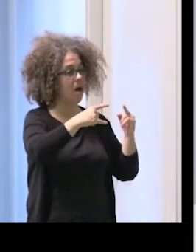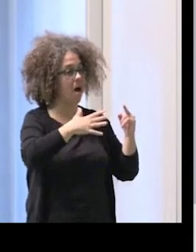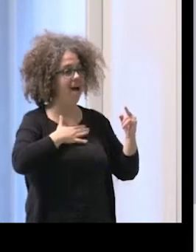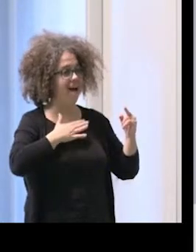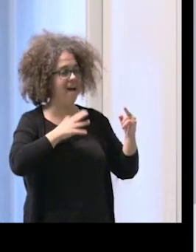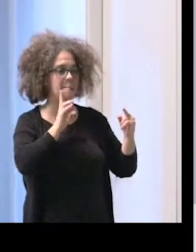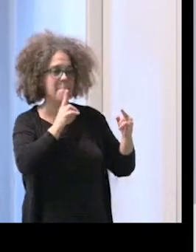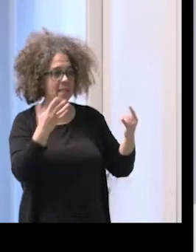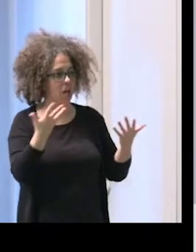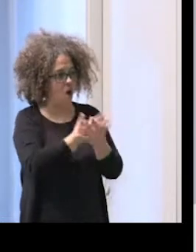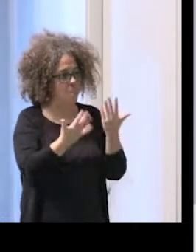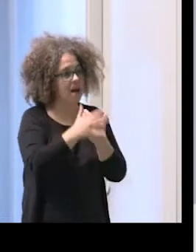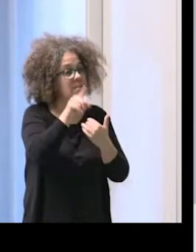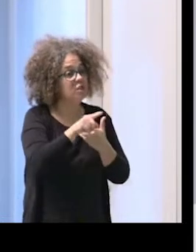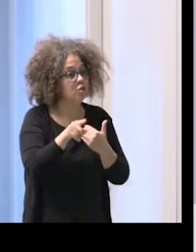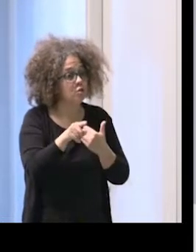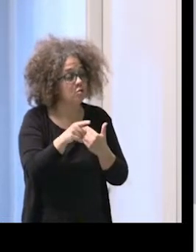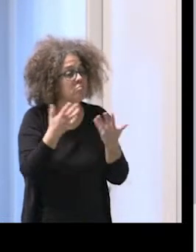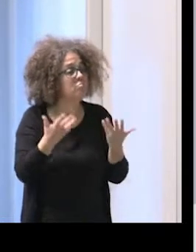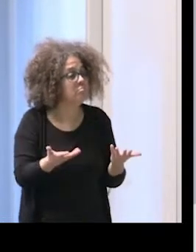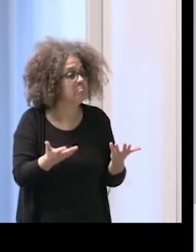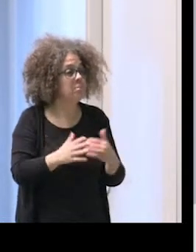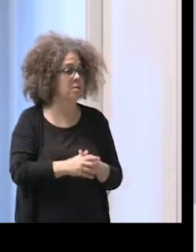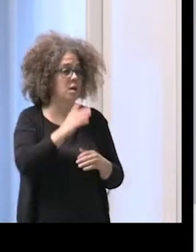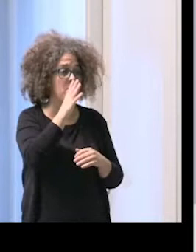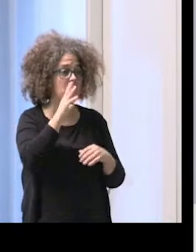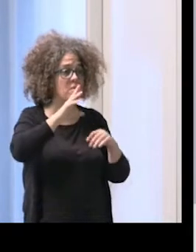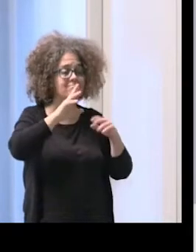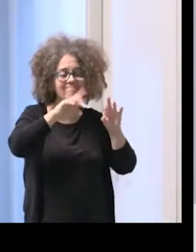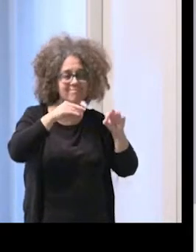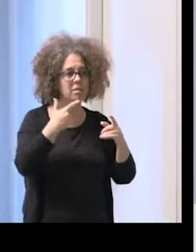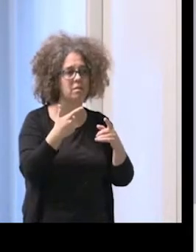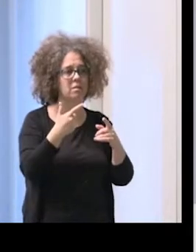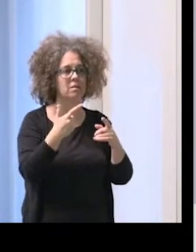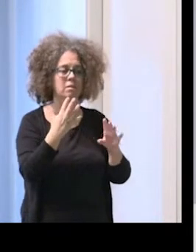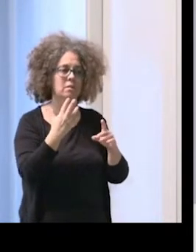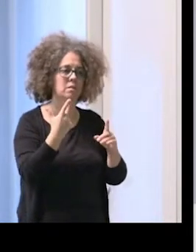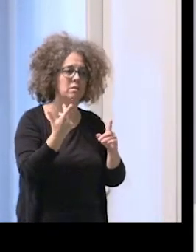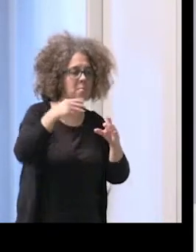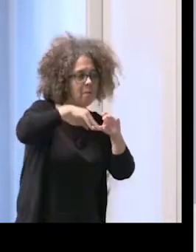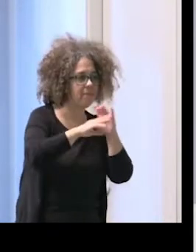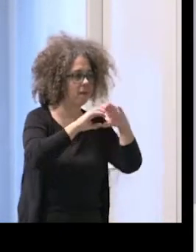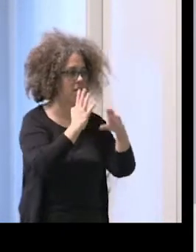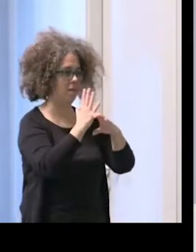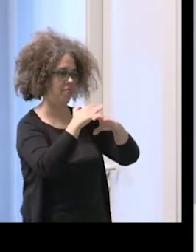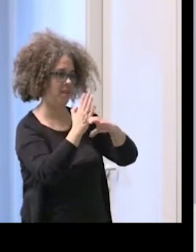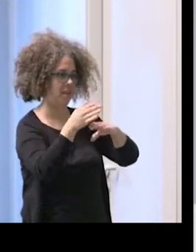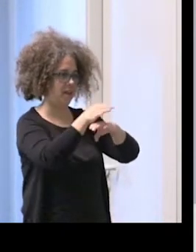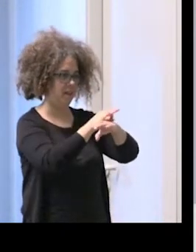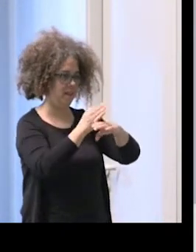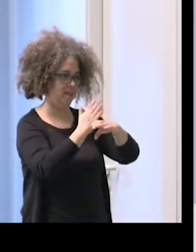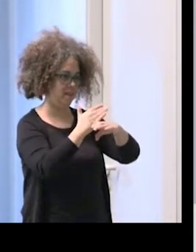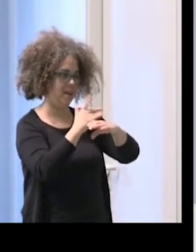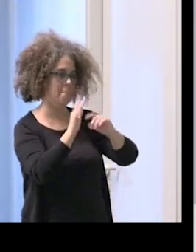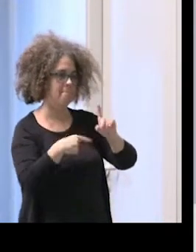aplicación muy clara de esto sería en combinación con un implante coclear, porque el implante coclear reemplazaría las células ciliadas y nosotros reemplazamos el nervio con